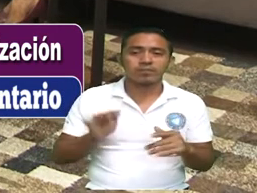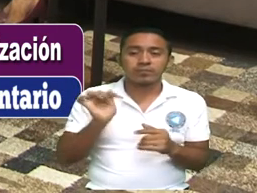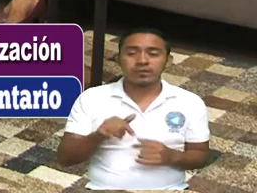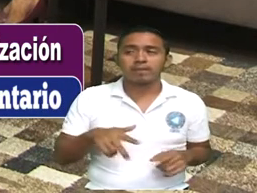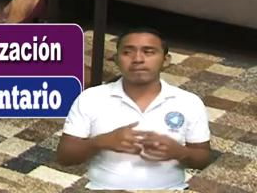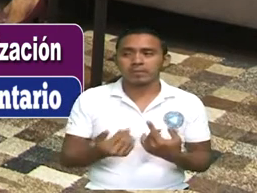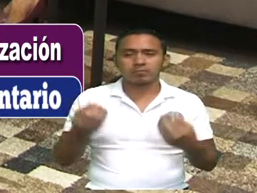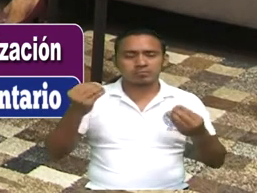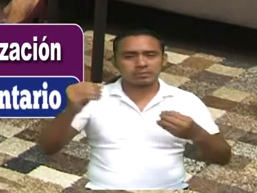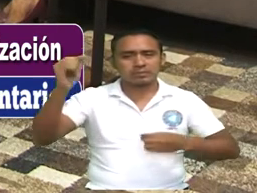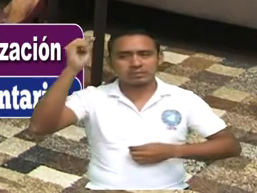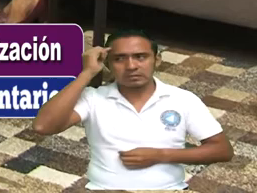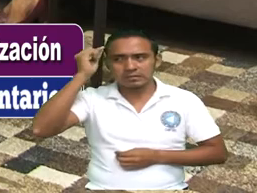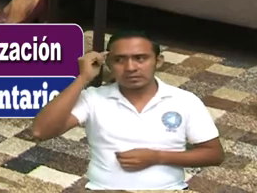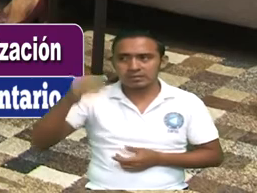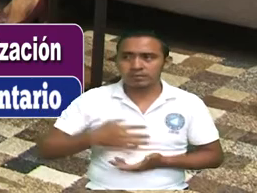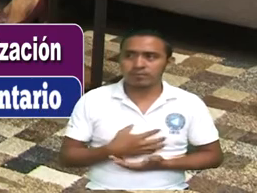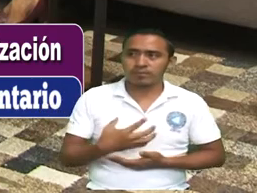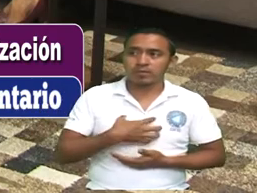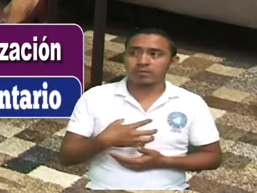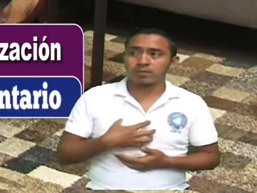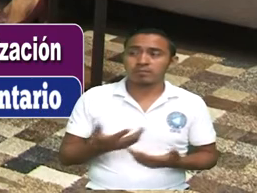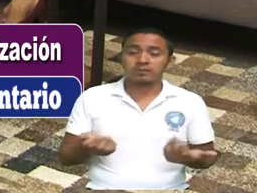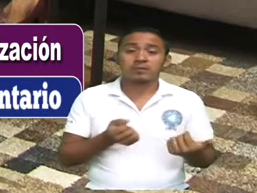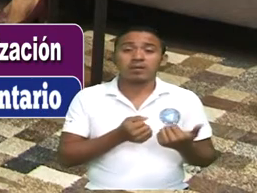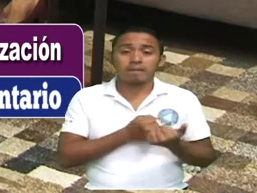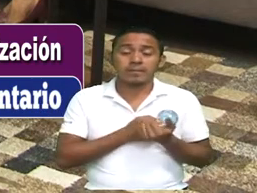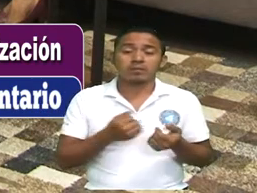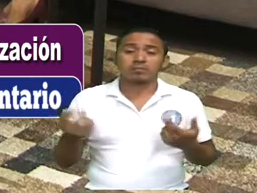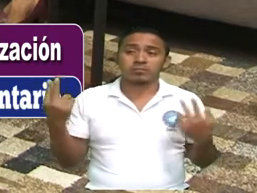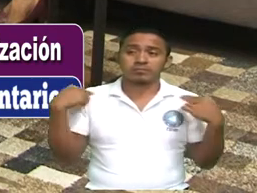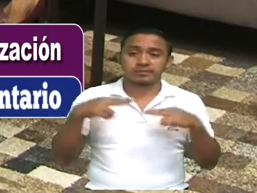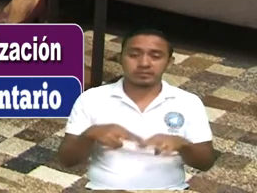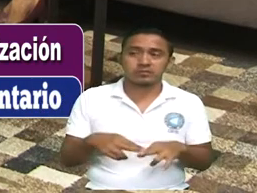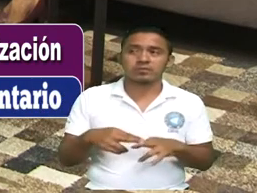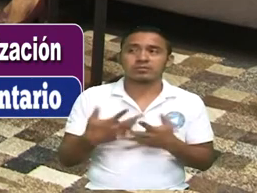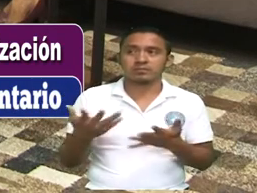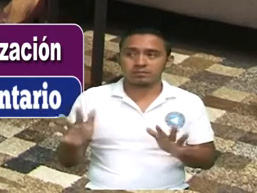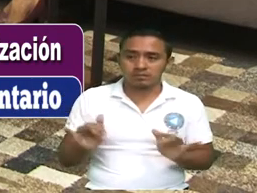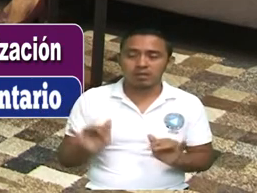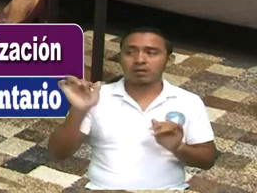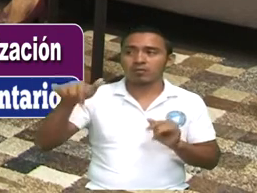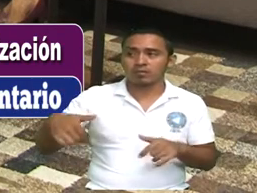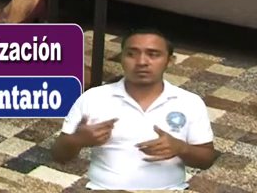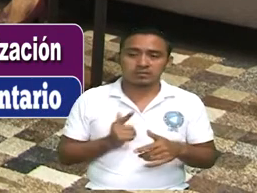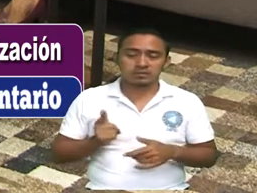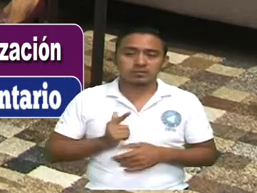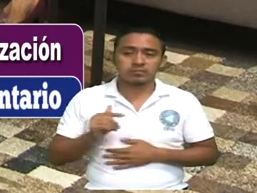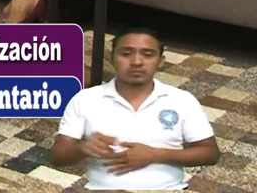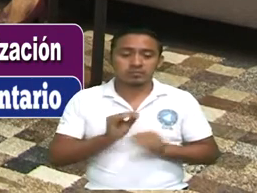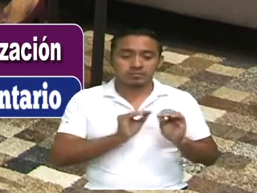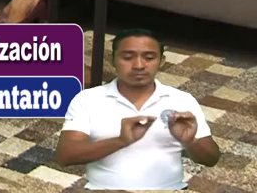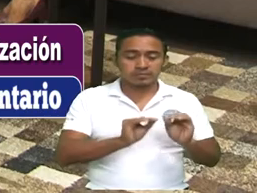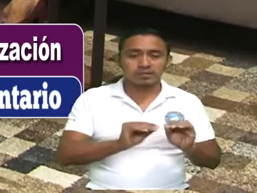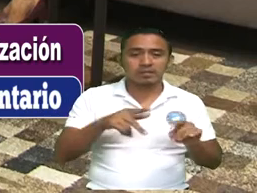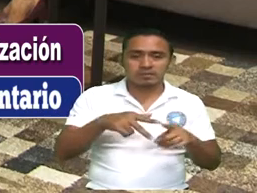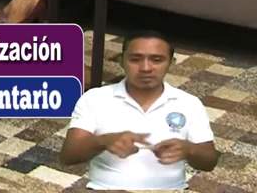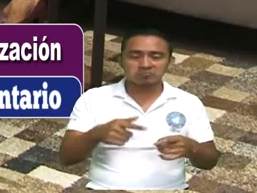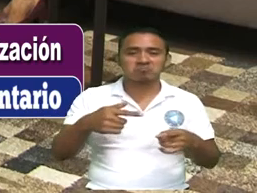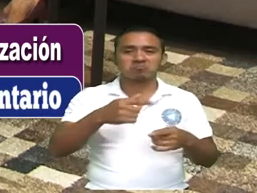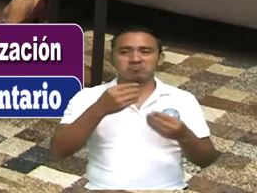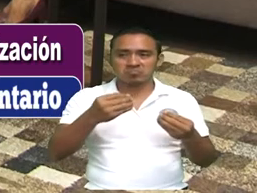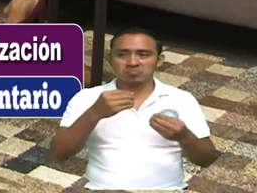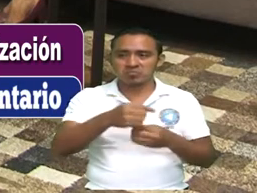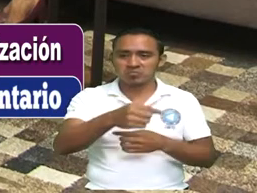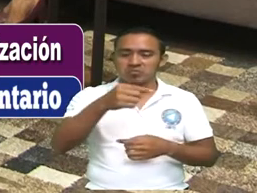de conciencias y un montón de vocaciones de maestros también, de los docentes que actualmente nosotros tenemos, de los alfabetizadores. La